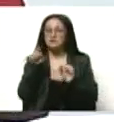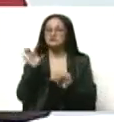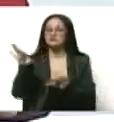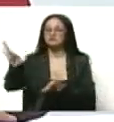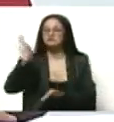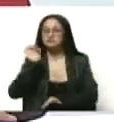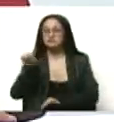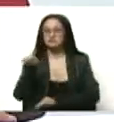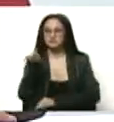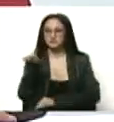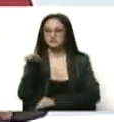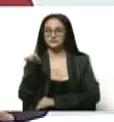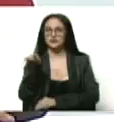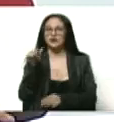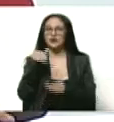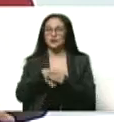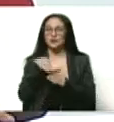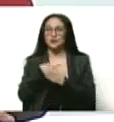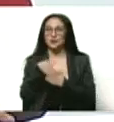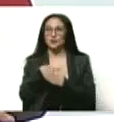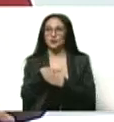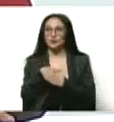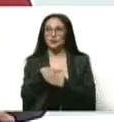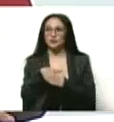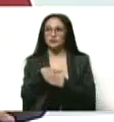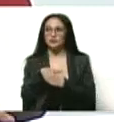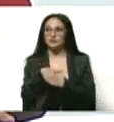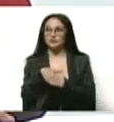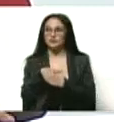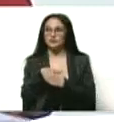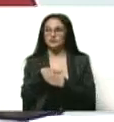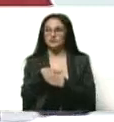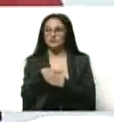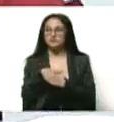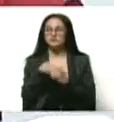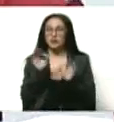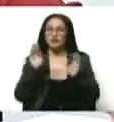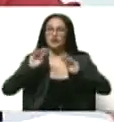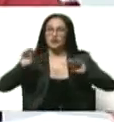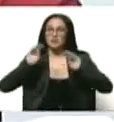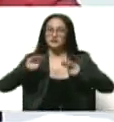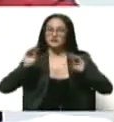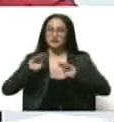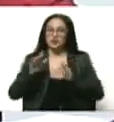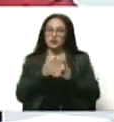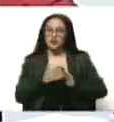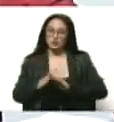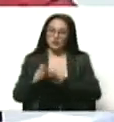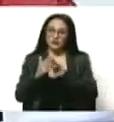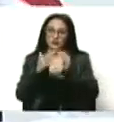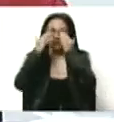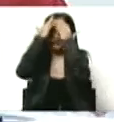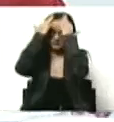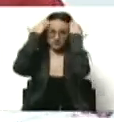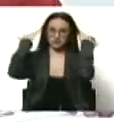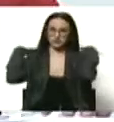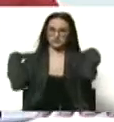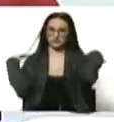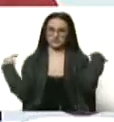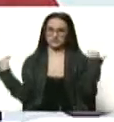va a recibir, fue votado y va a recibir formación en la comunidad.